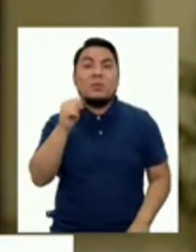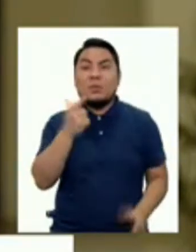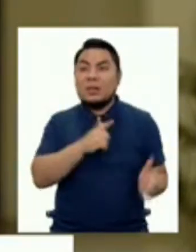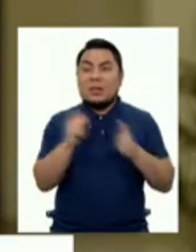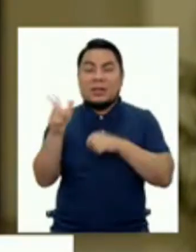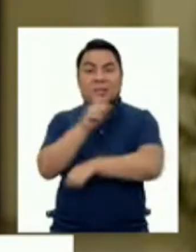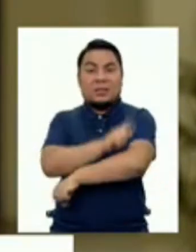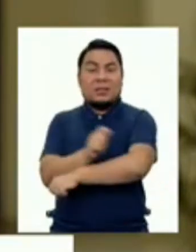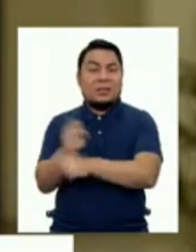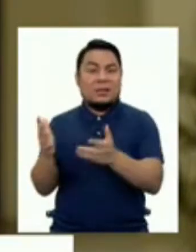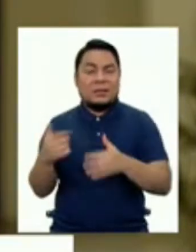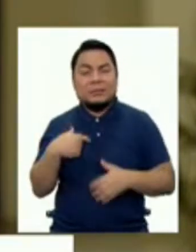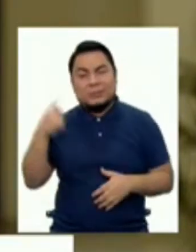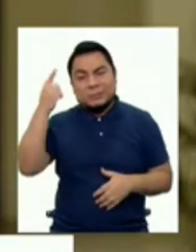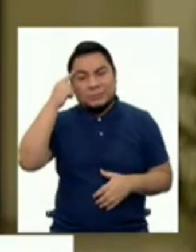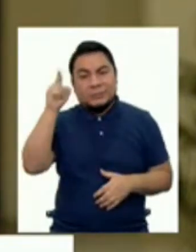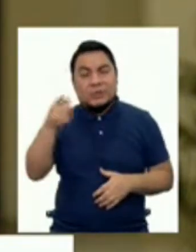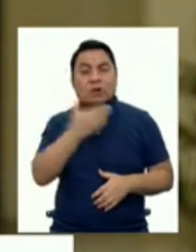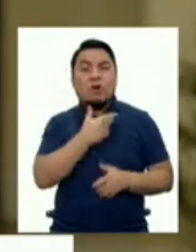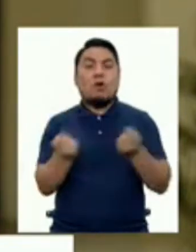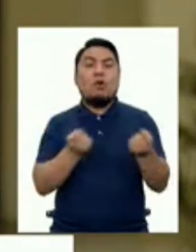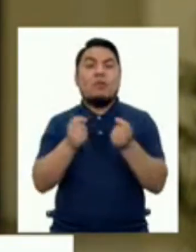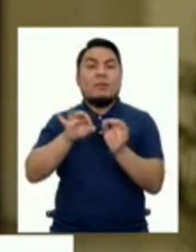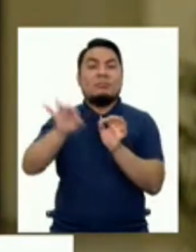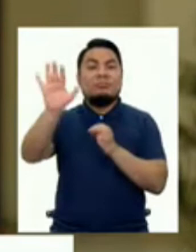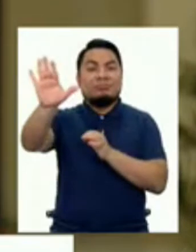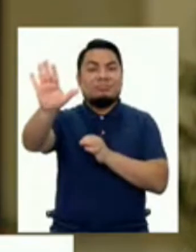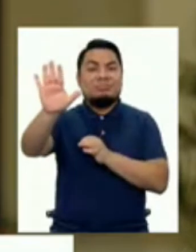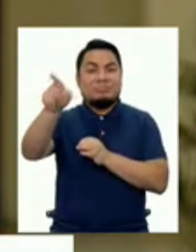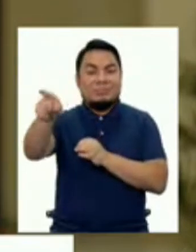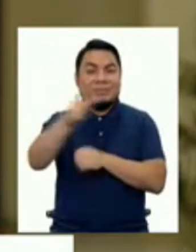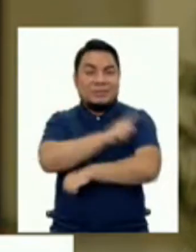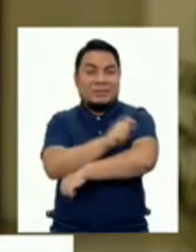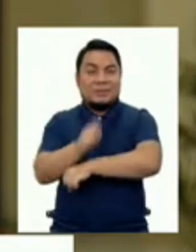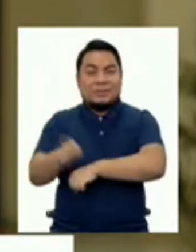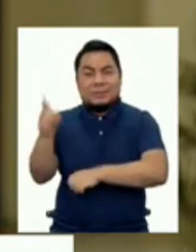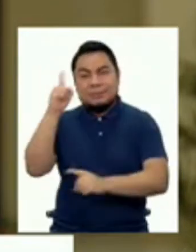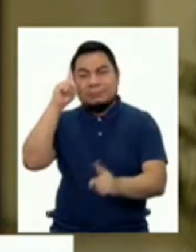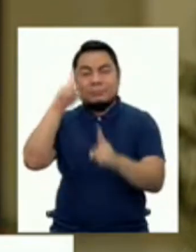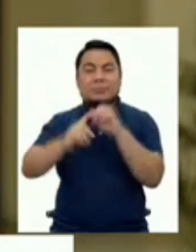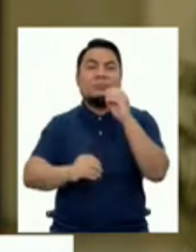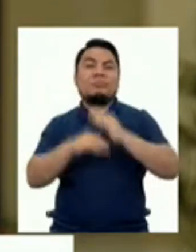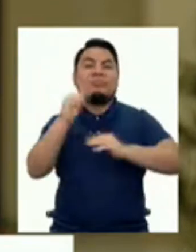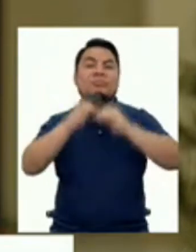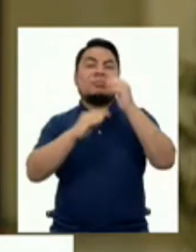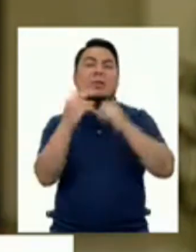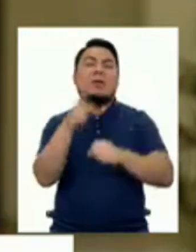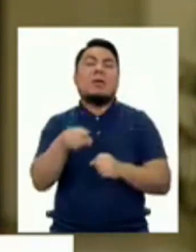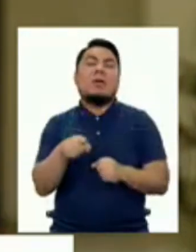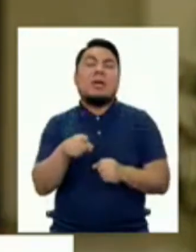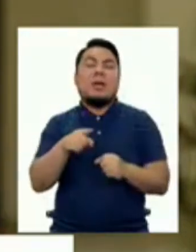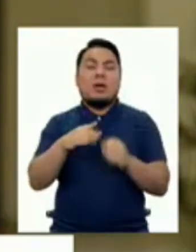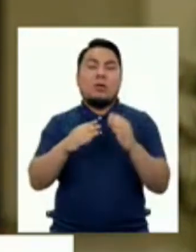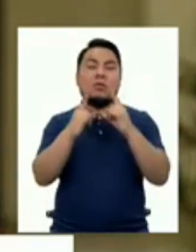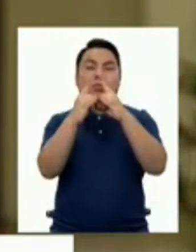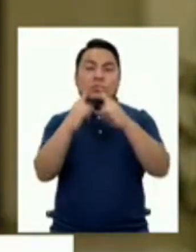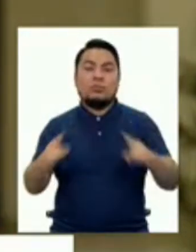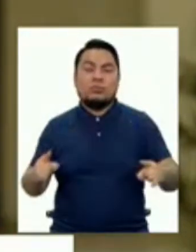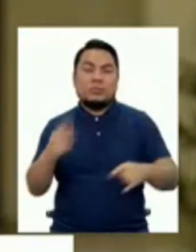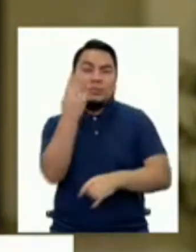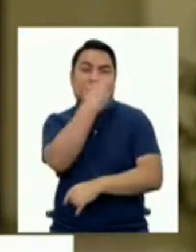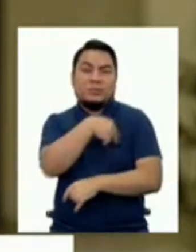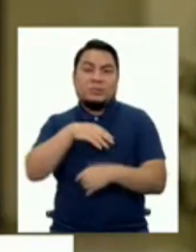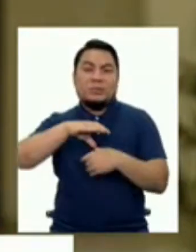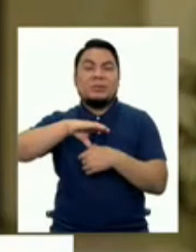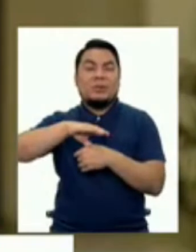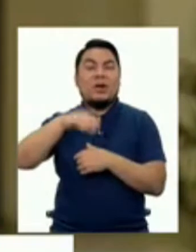en Tacna, el gobierno regional había proyectado la construcción de un hospital COVID para atender a los